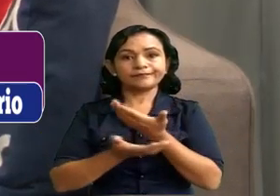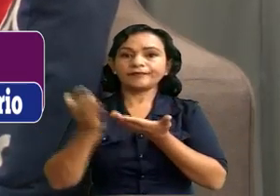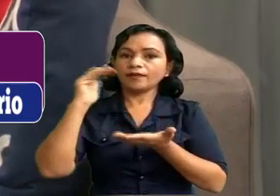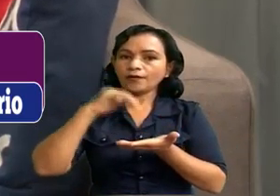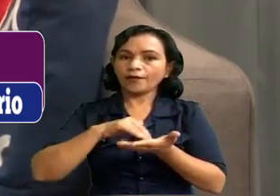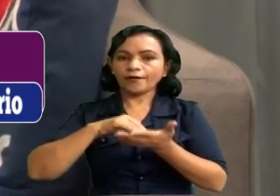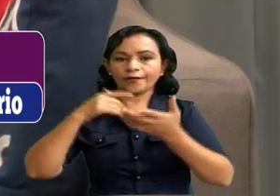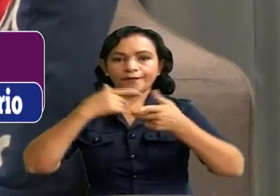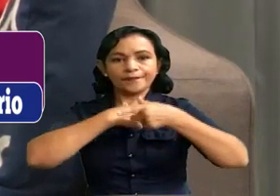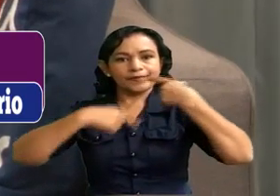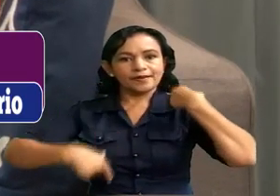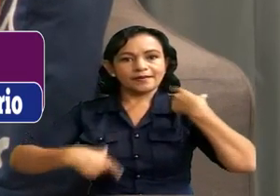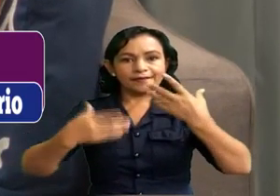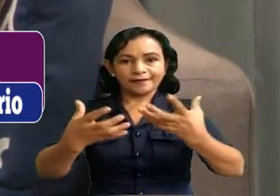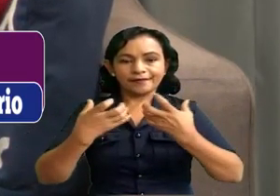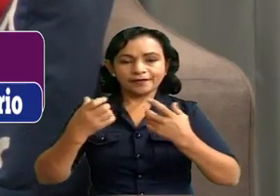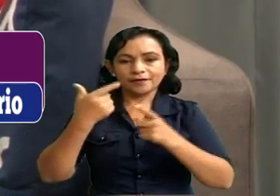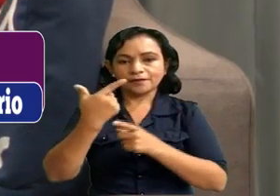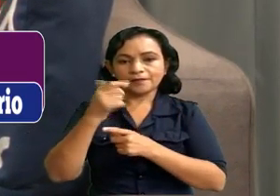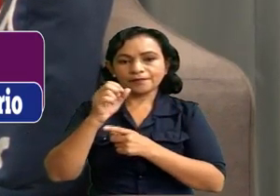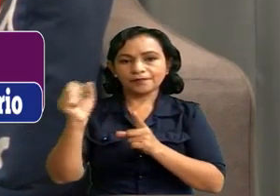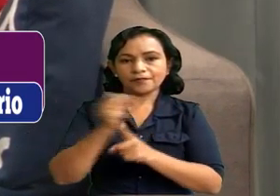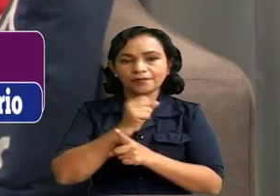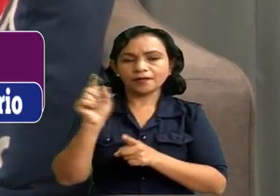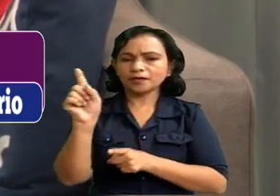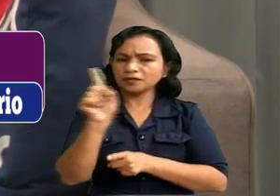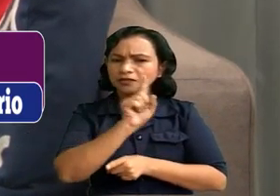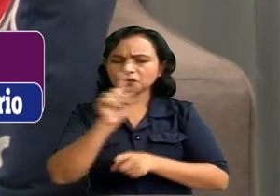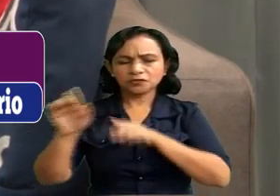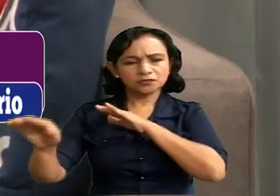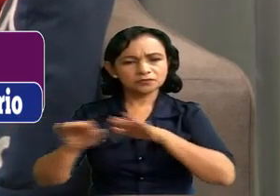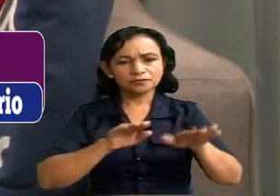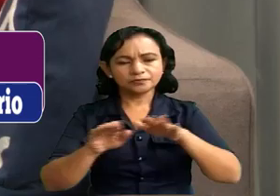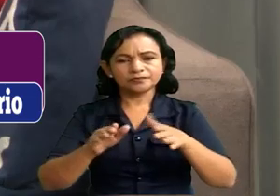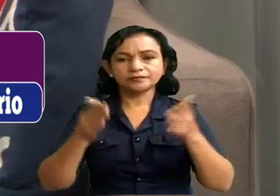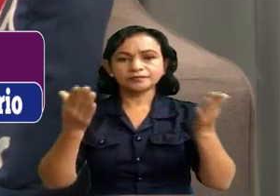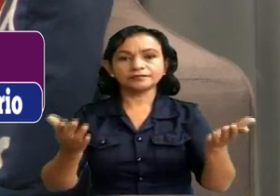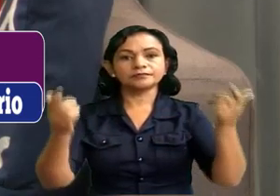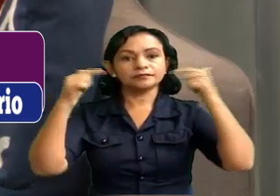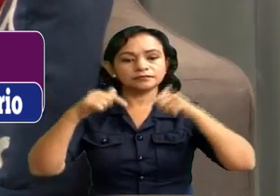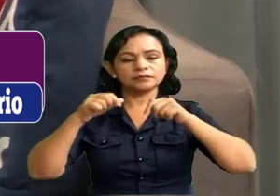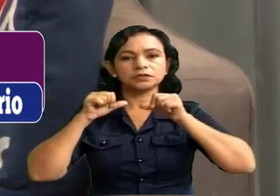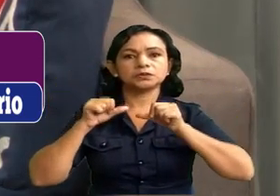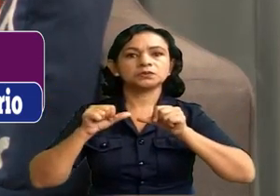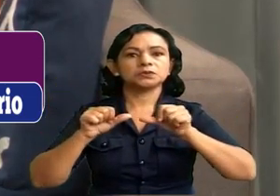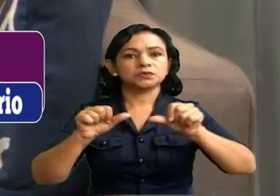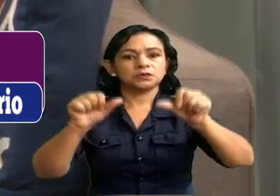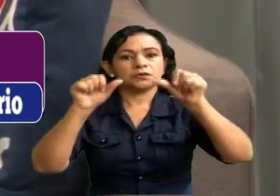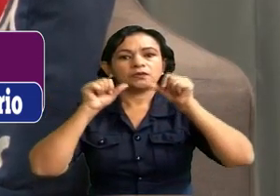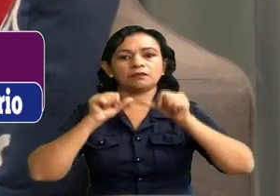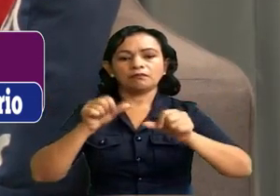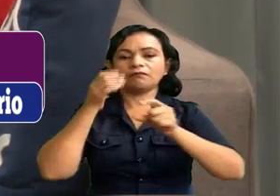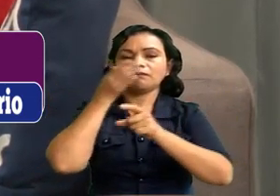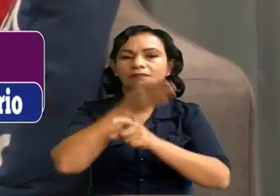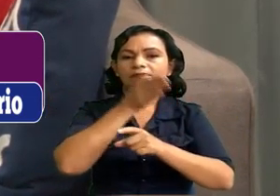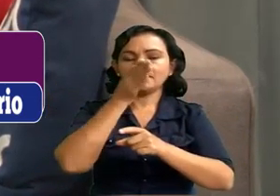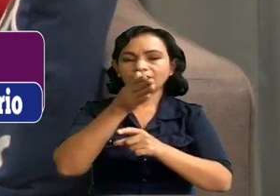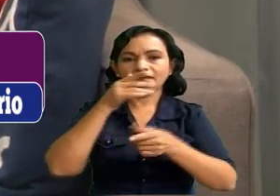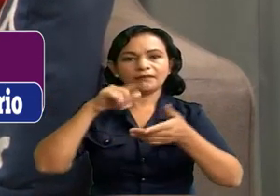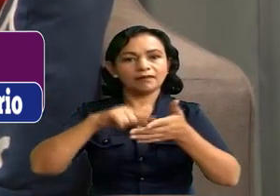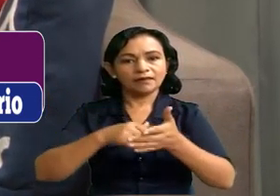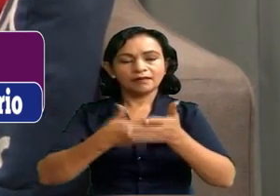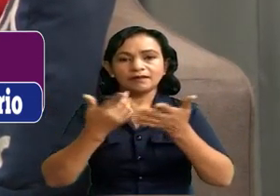poder por un golpe de Estado, que no lo lograron, pero que ahora siguen hostigando y